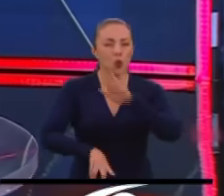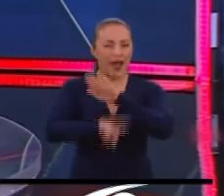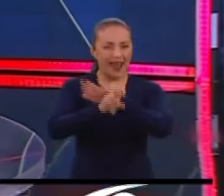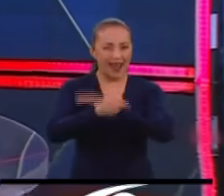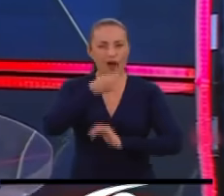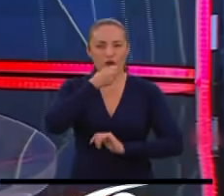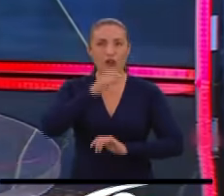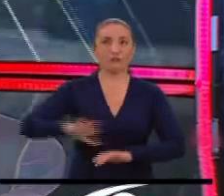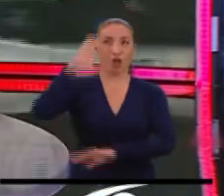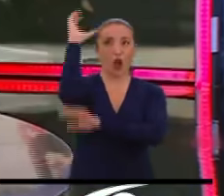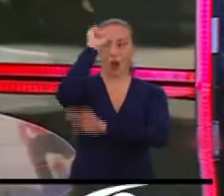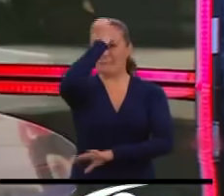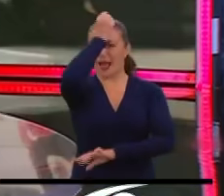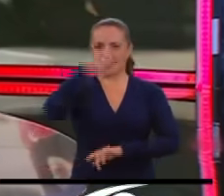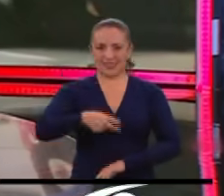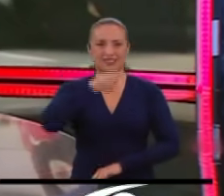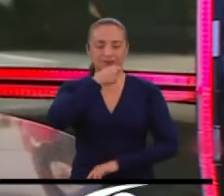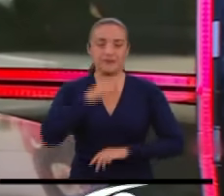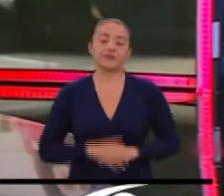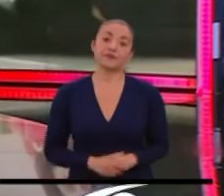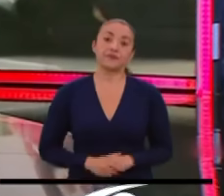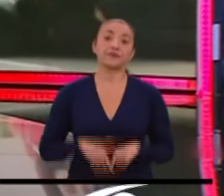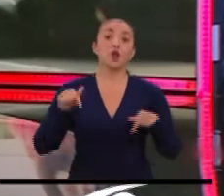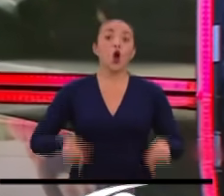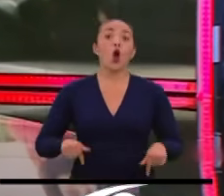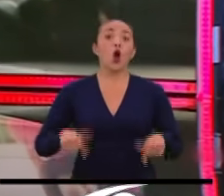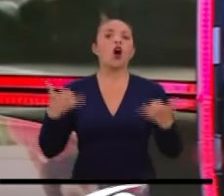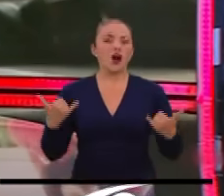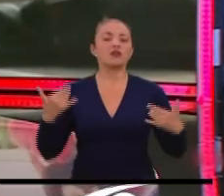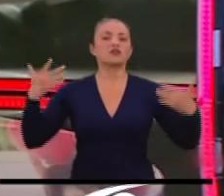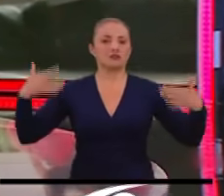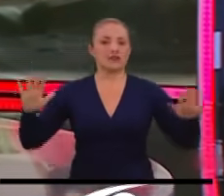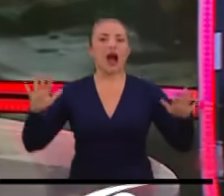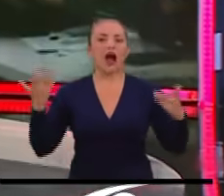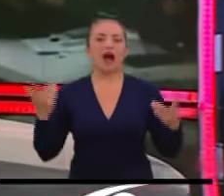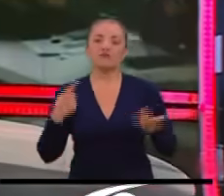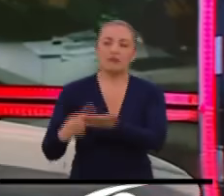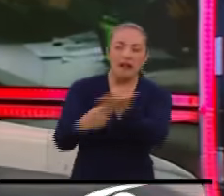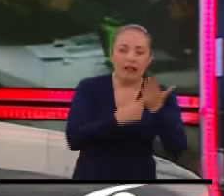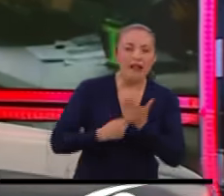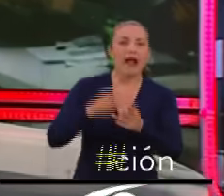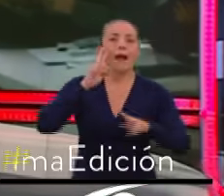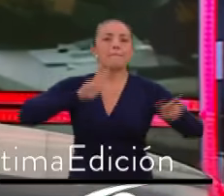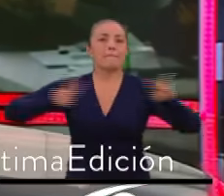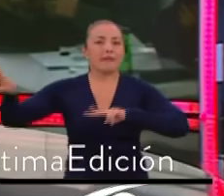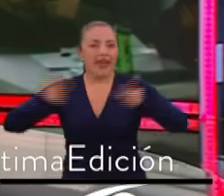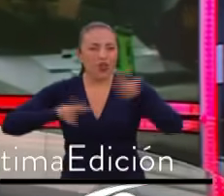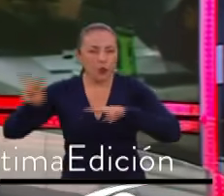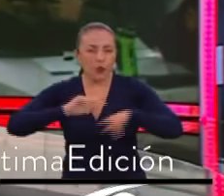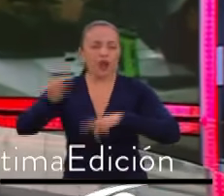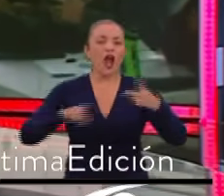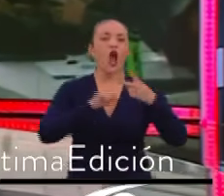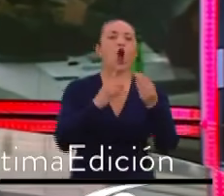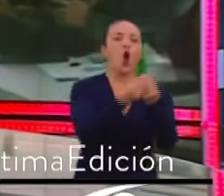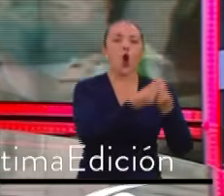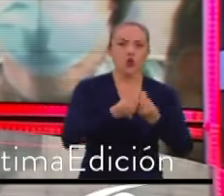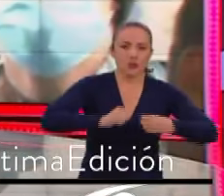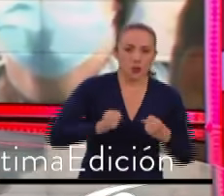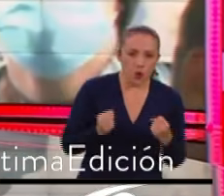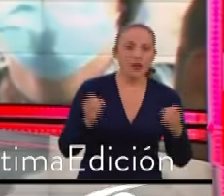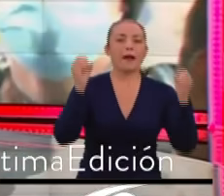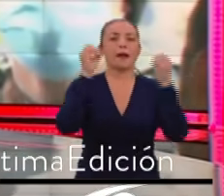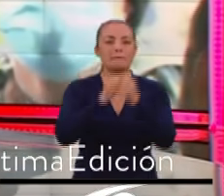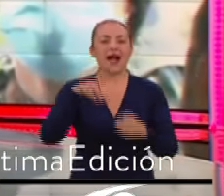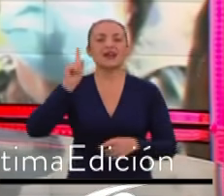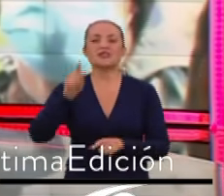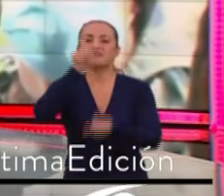Primero en noticias. Hoy se llevó a cabo un nuevo encuentro entre la Veeduría, el Consejo de Bogotá, jóvenes, manifestantes y vecinos